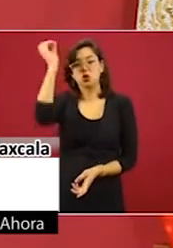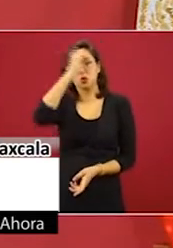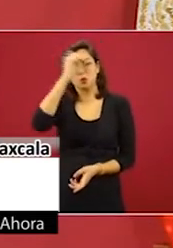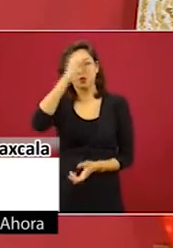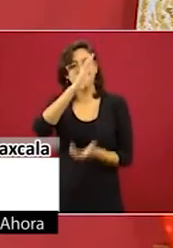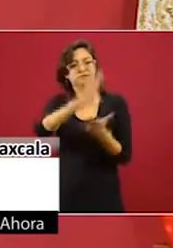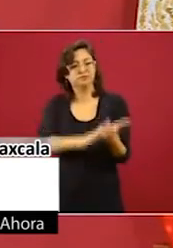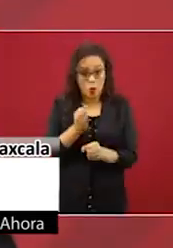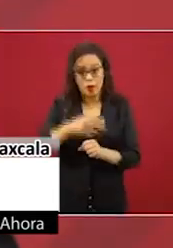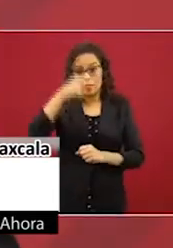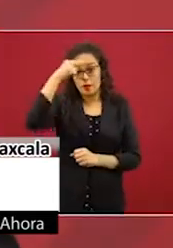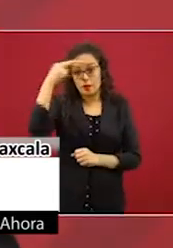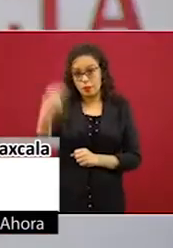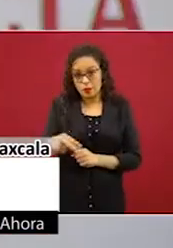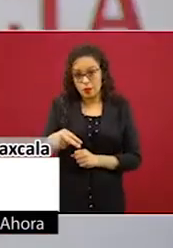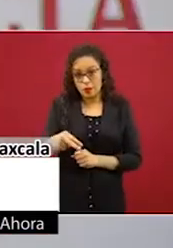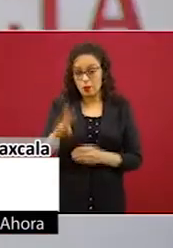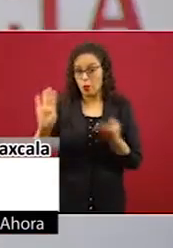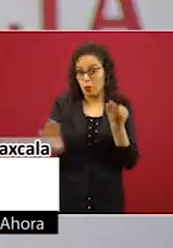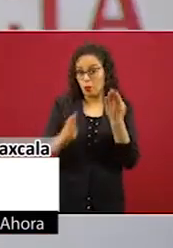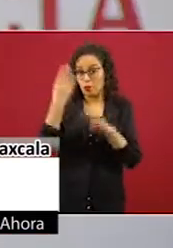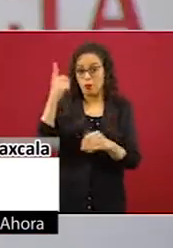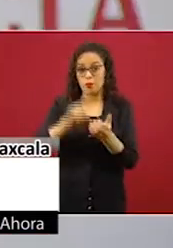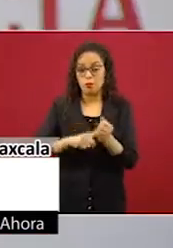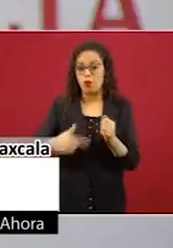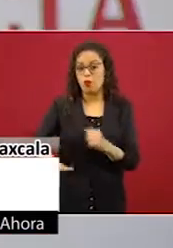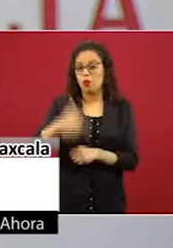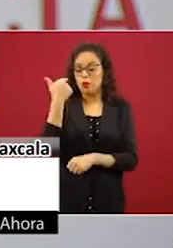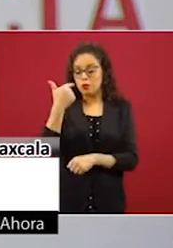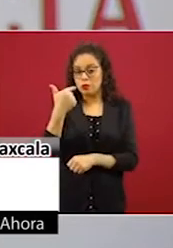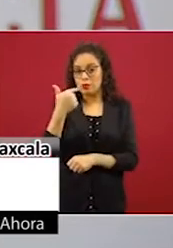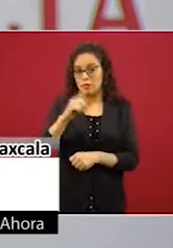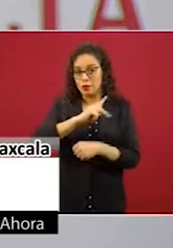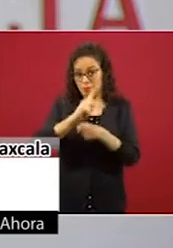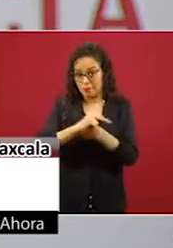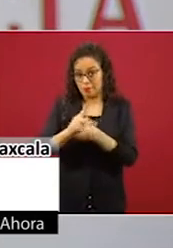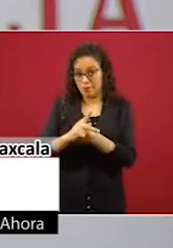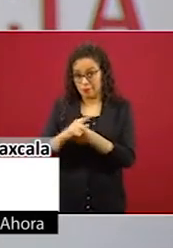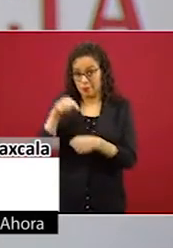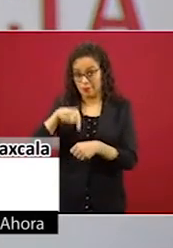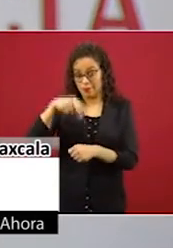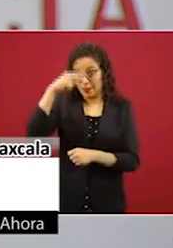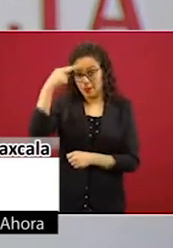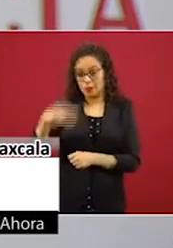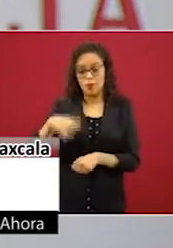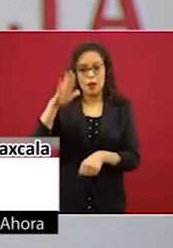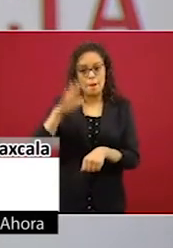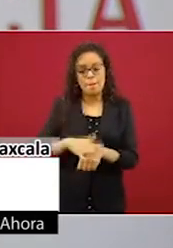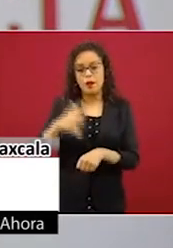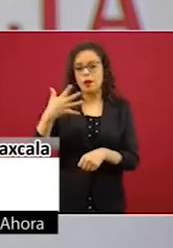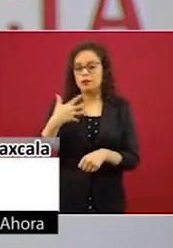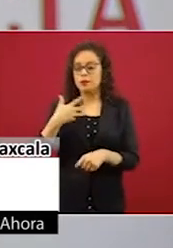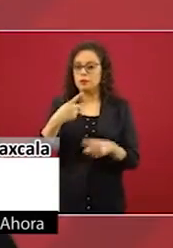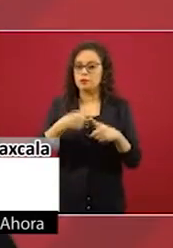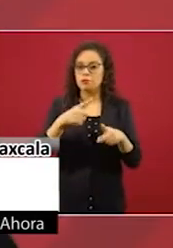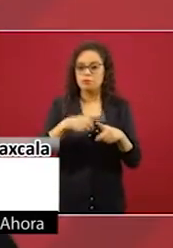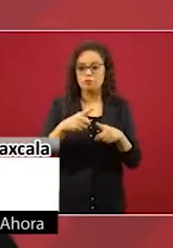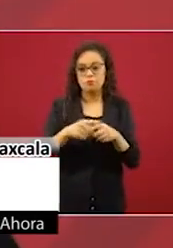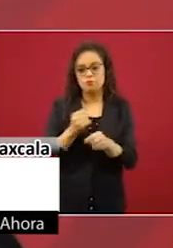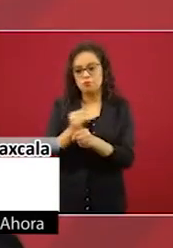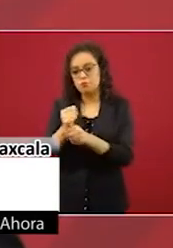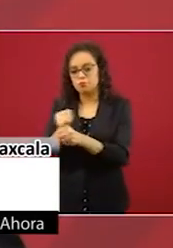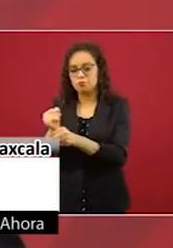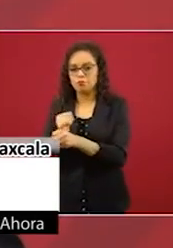el COVID-19. En este sentido, el canciller Marcelo Ebrard explicó que los países fondean la investigación para desarrollar la vacuna, por